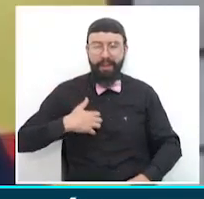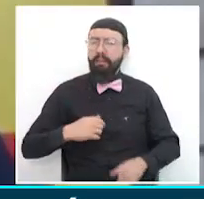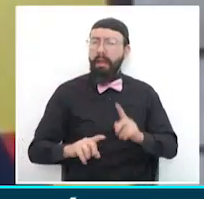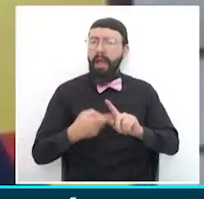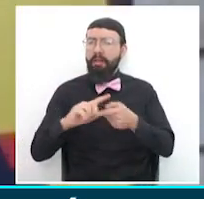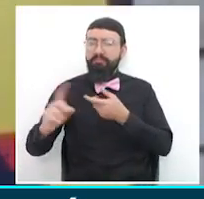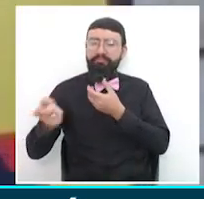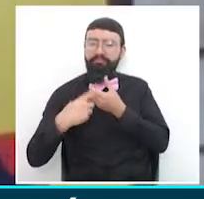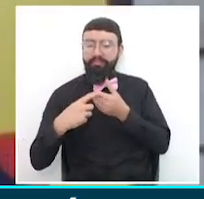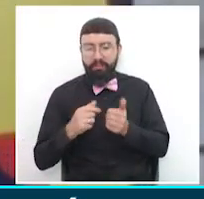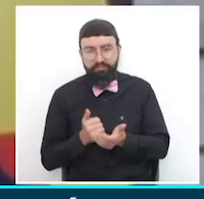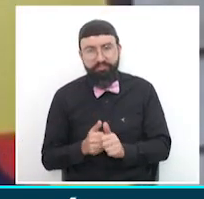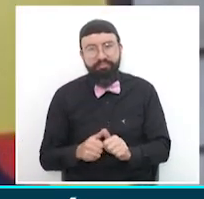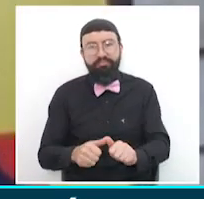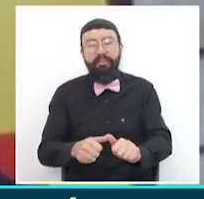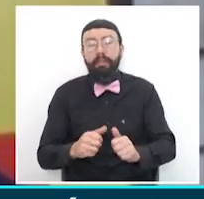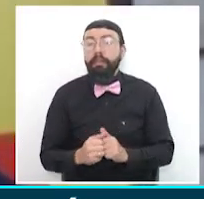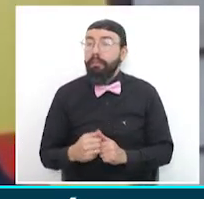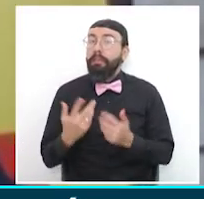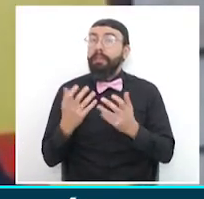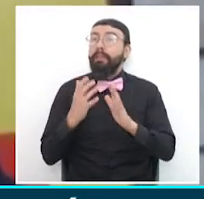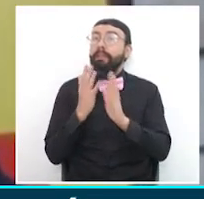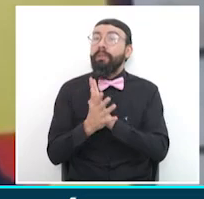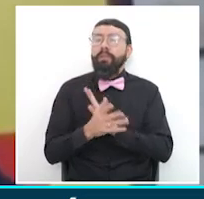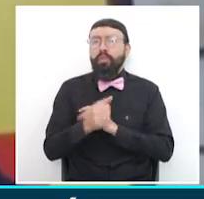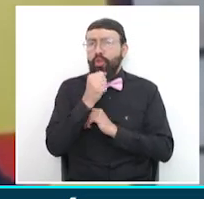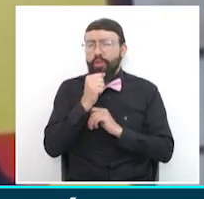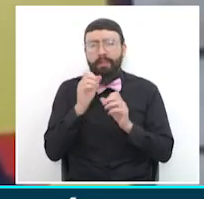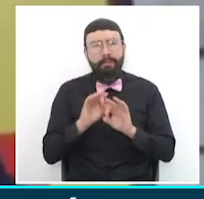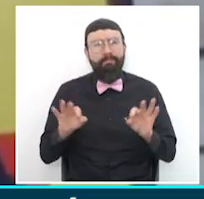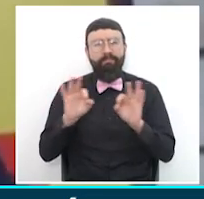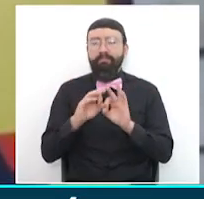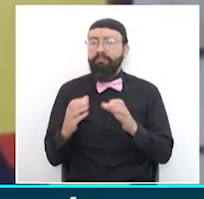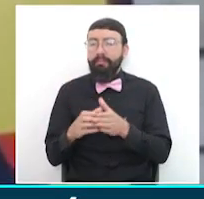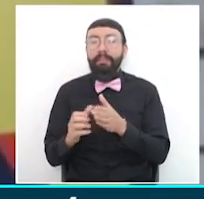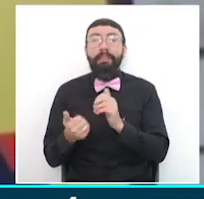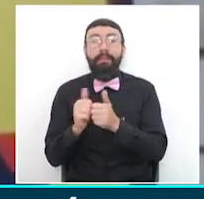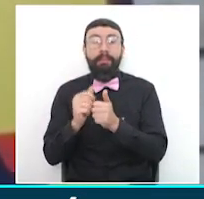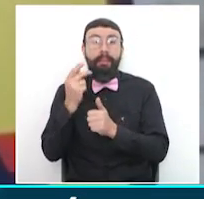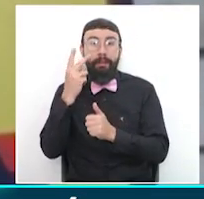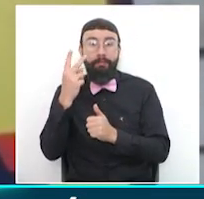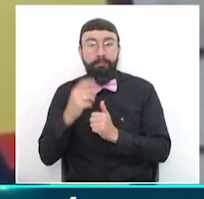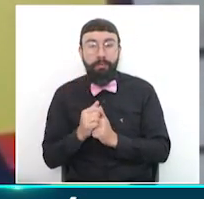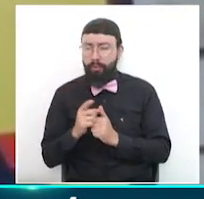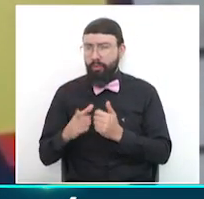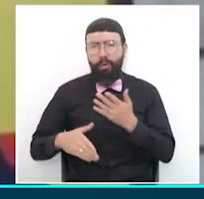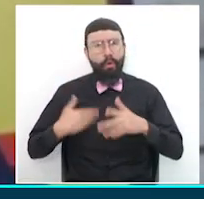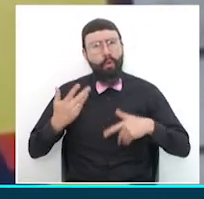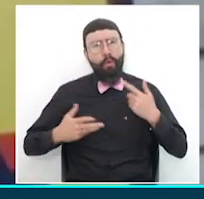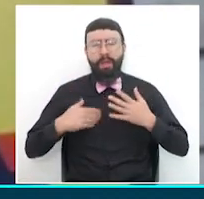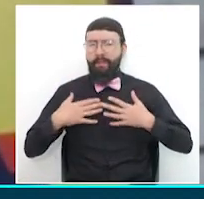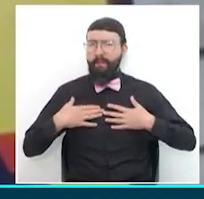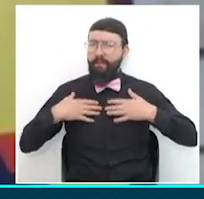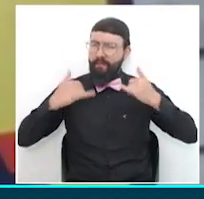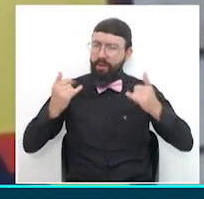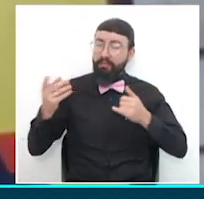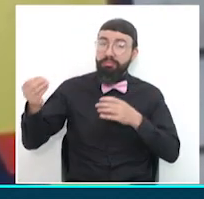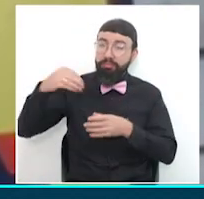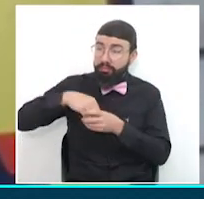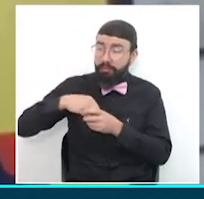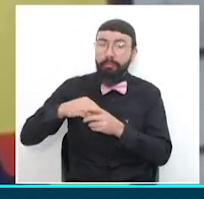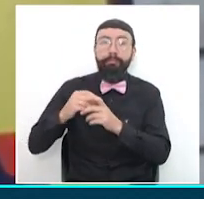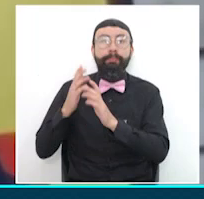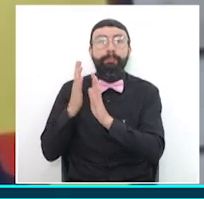colaboradores. Hoy queremos dar una noticia muy importante para el Deportivo Pereira. Con mucha alegría y satisfacción anunciamos que